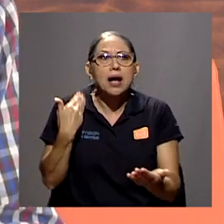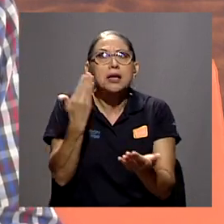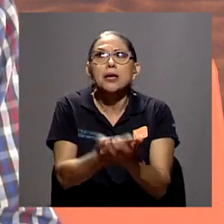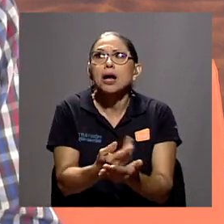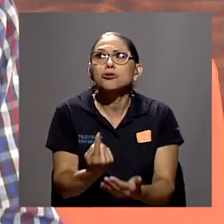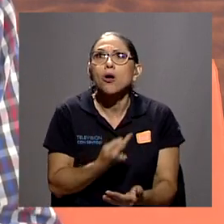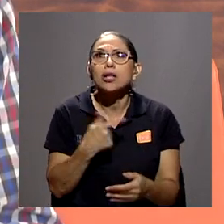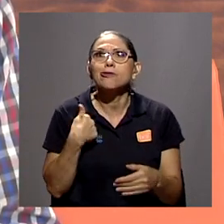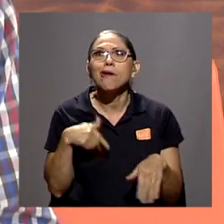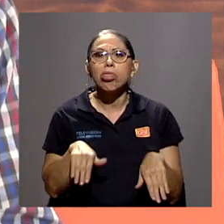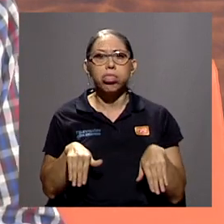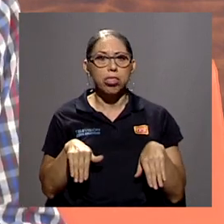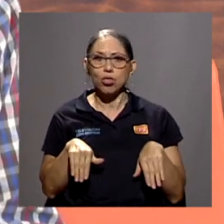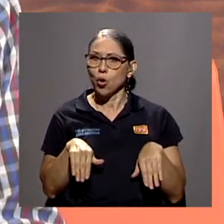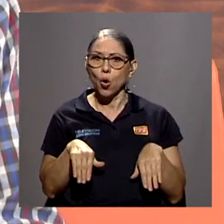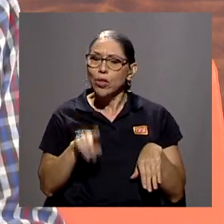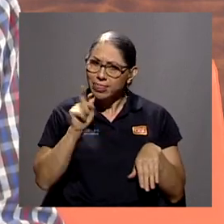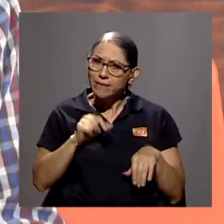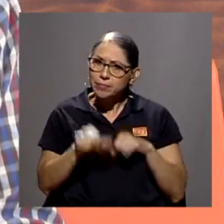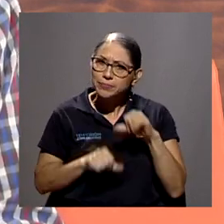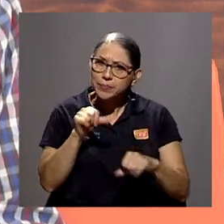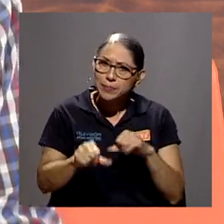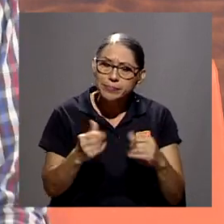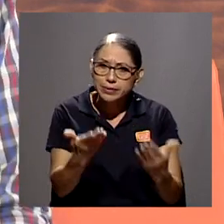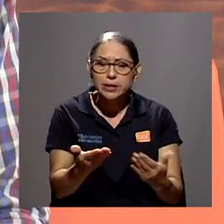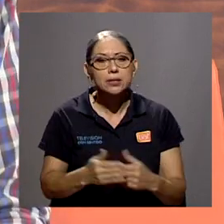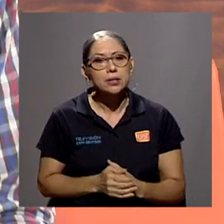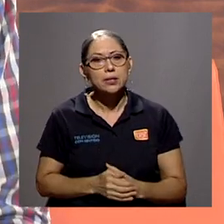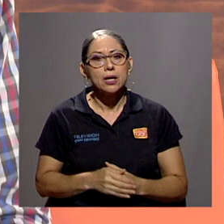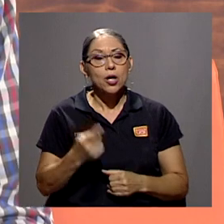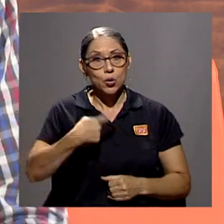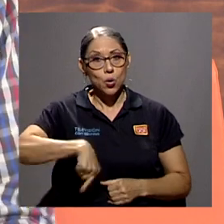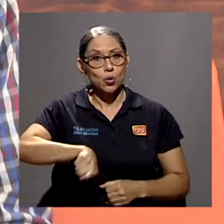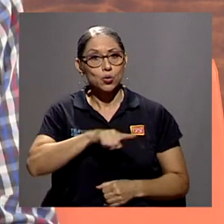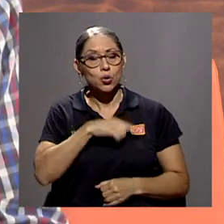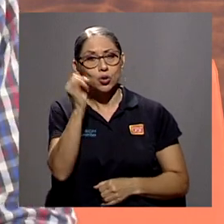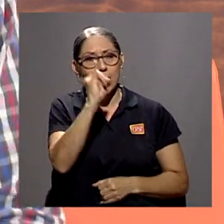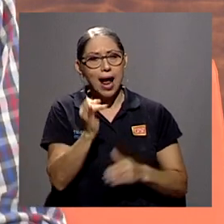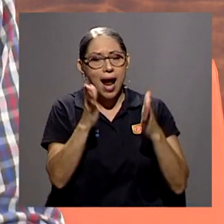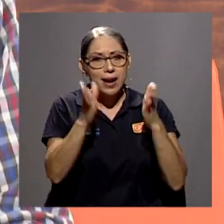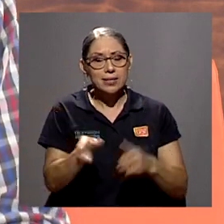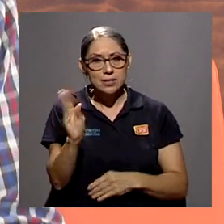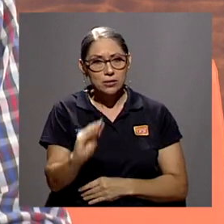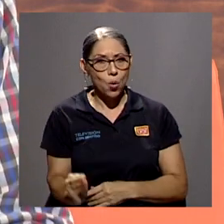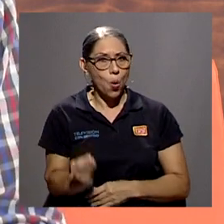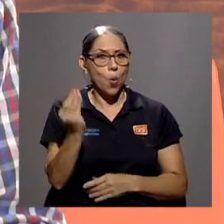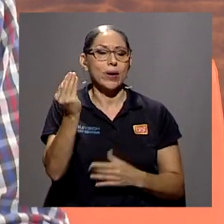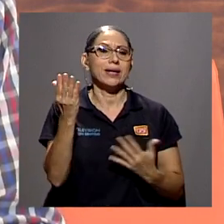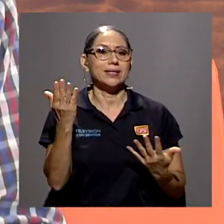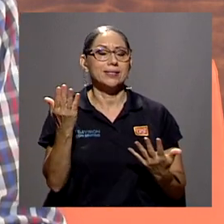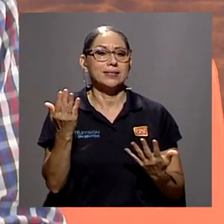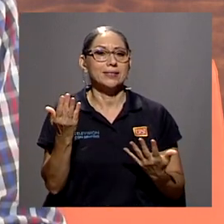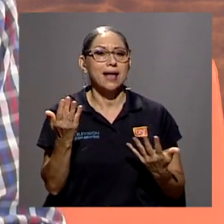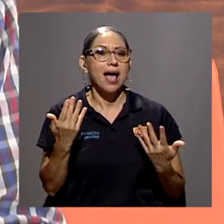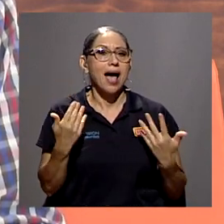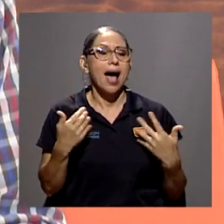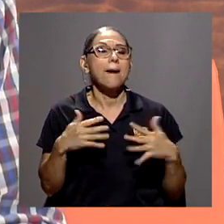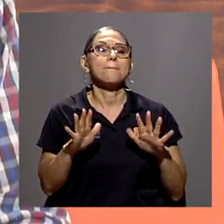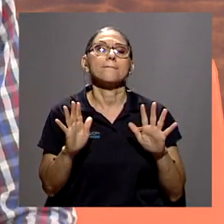así sino que uno tiene que poner de su parte así que nosotros como artistas jóvenes apenas en